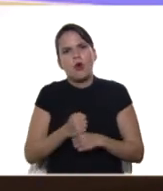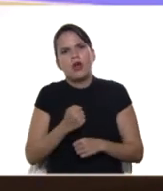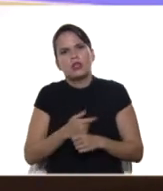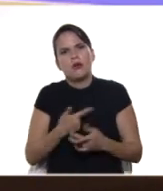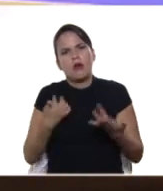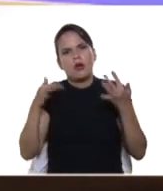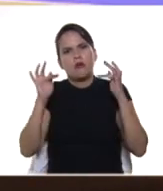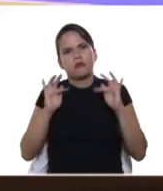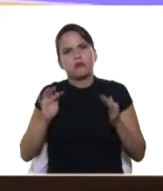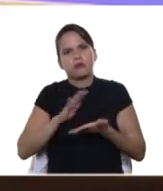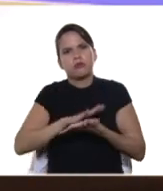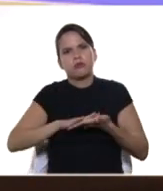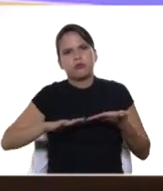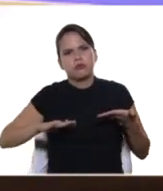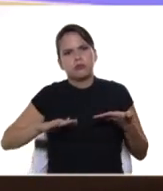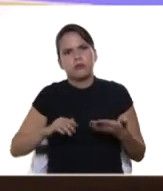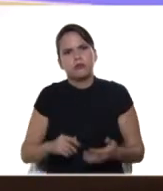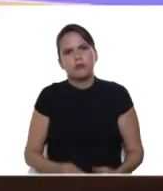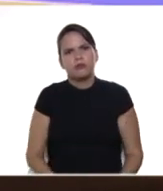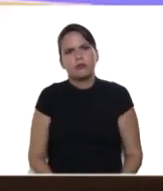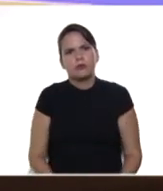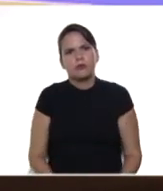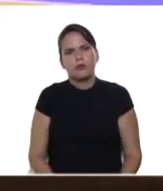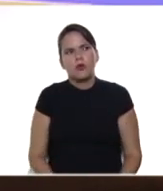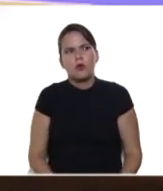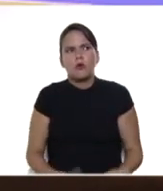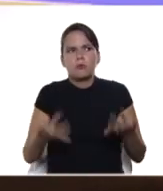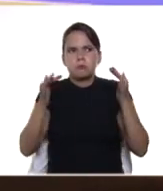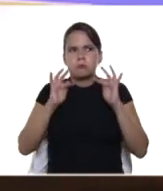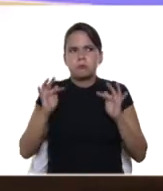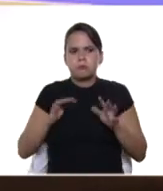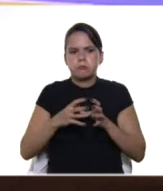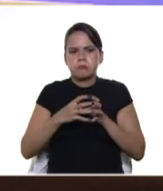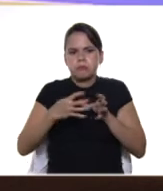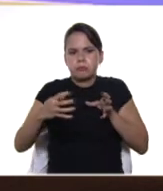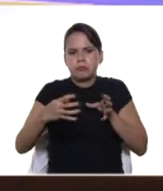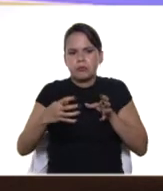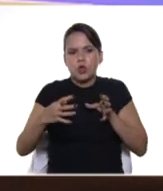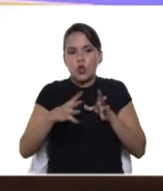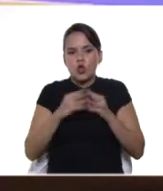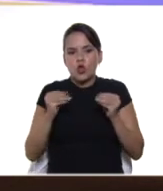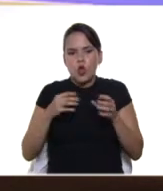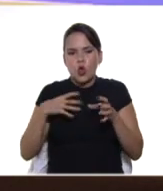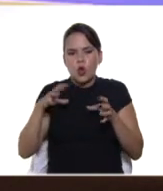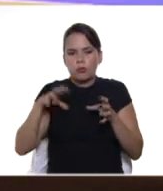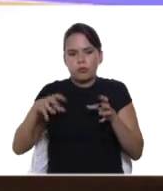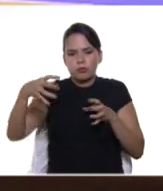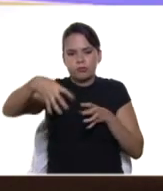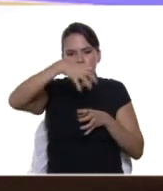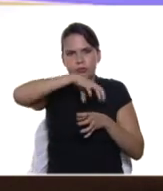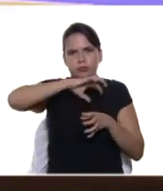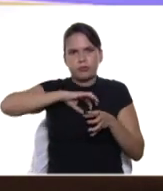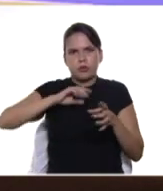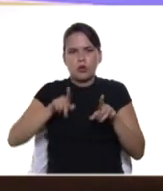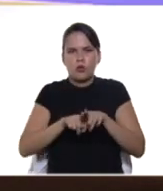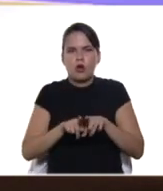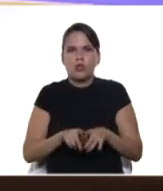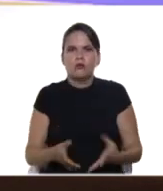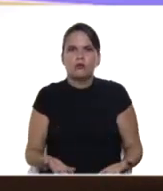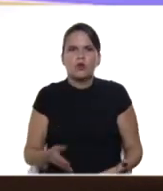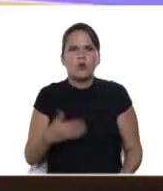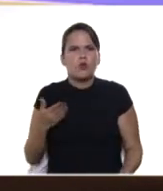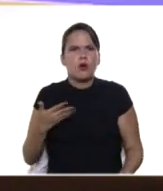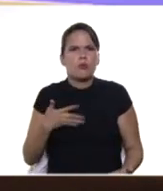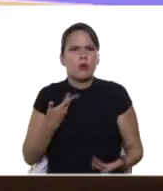figura geométrica, en este caso un polígono regular, con este geoplano. ¿Cuál figura puede ser la que podemos trabajar